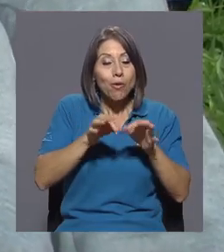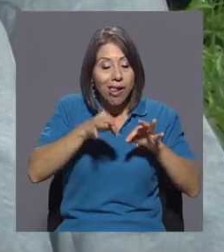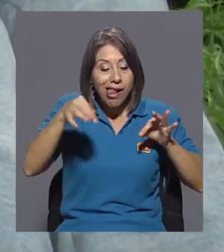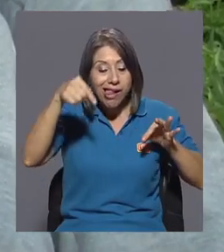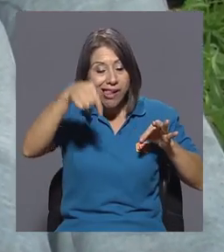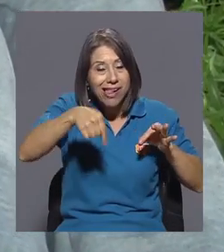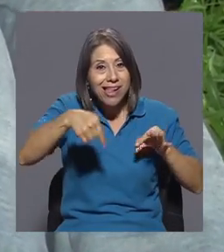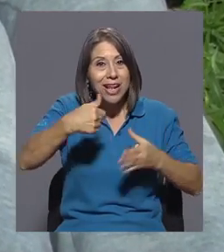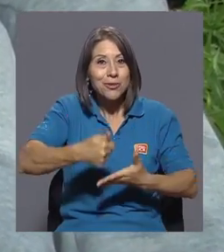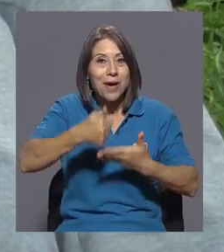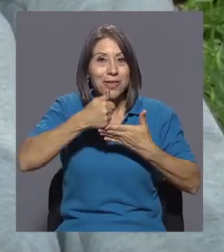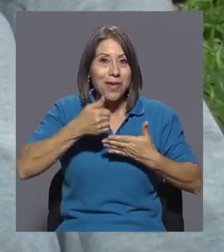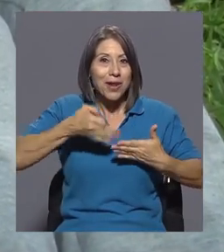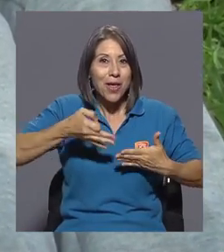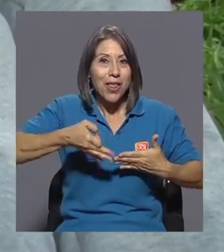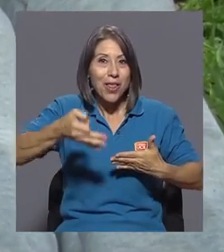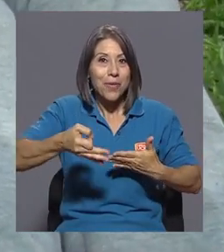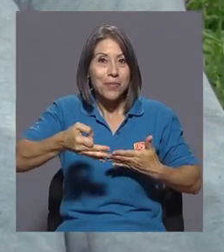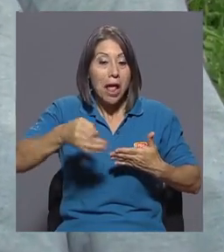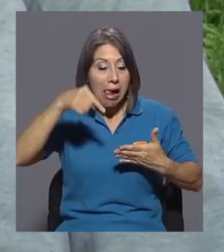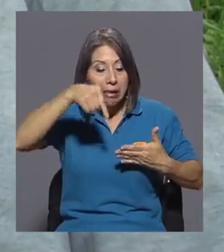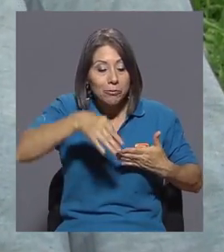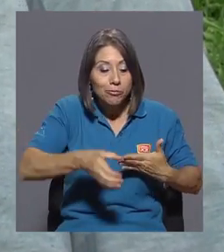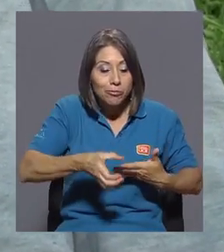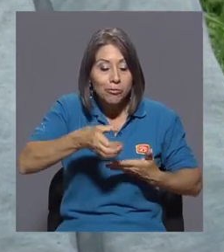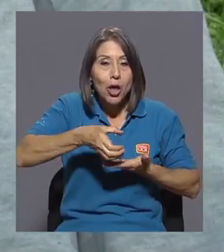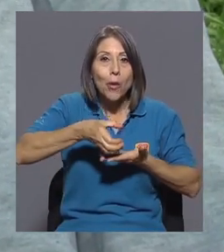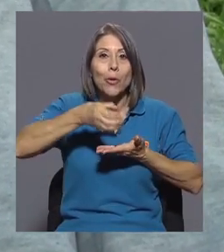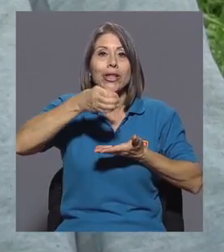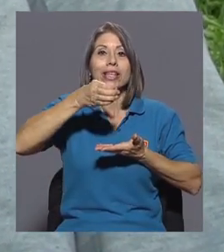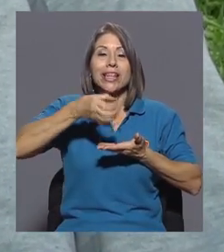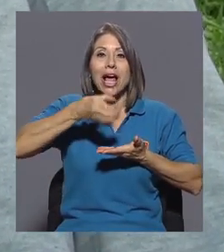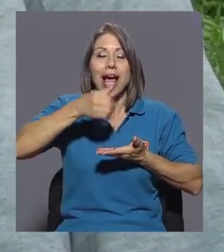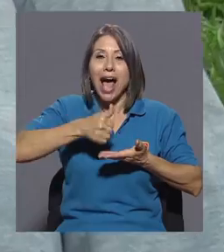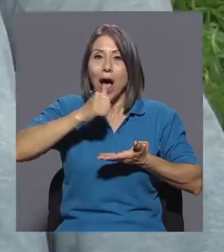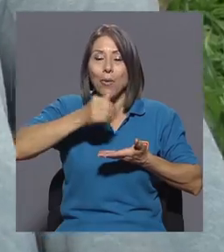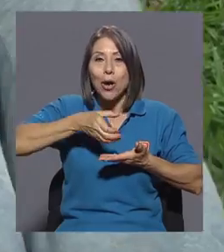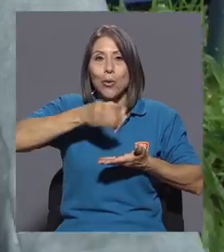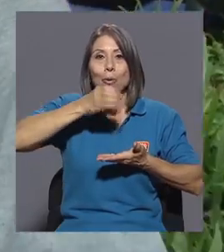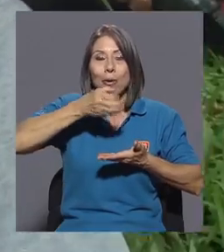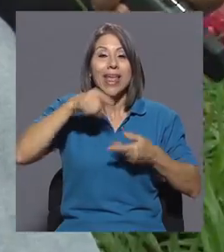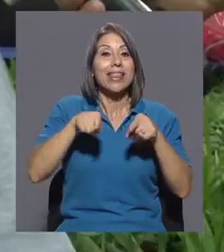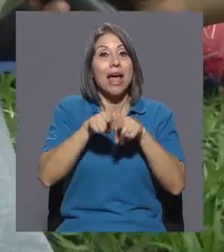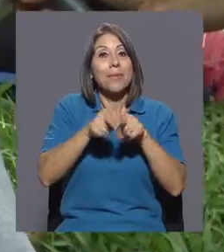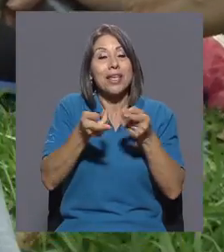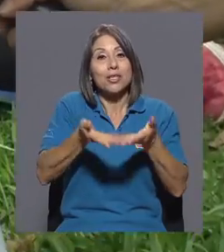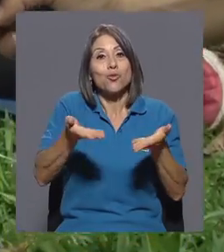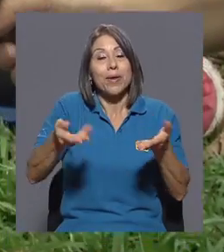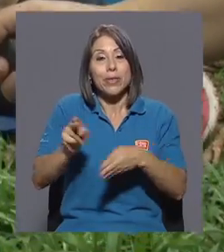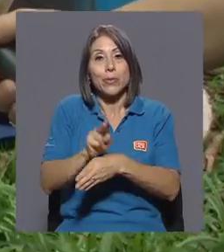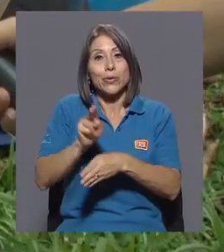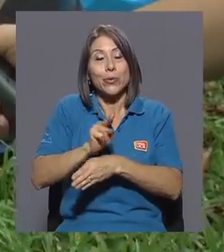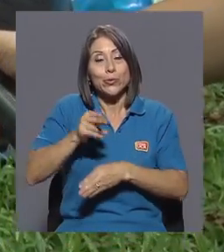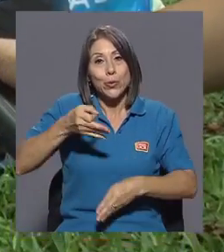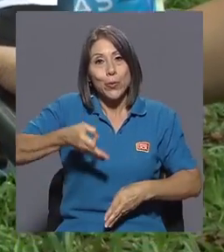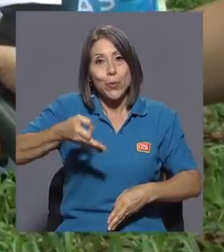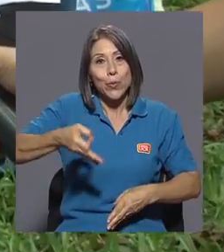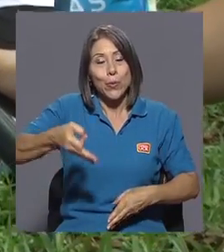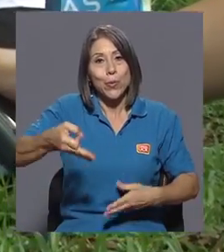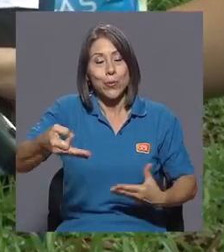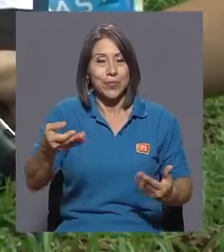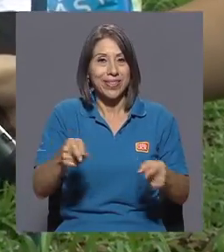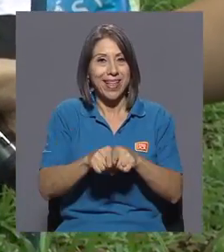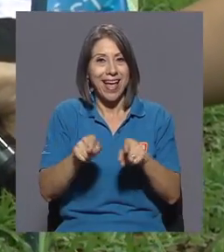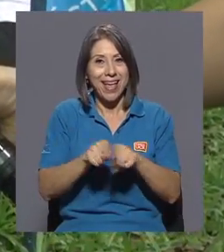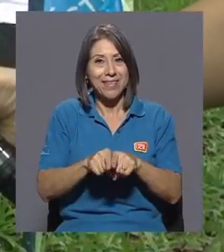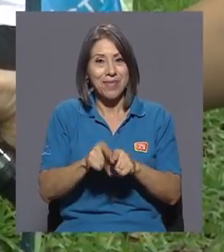en lo cotidiano. La botellita para estar tomando agüita y instrumentos de uso cotidiano también